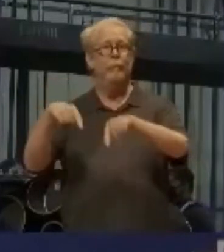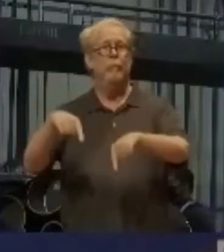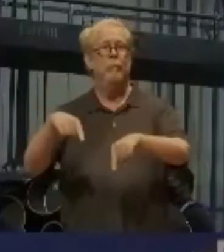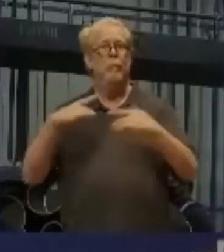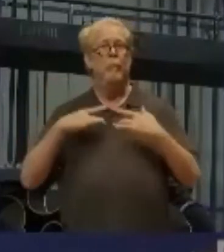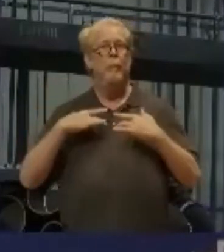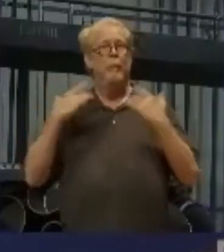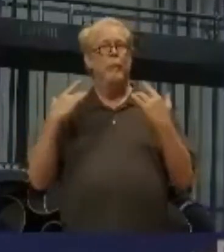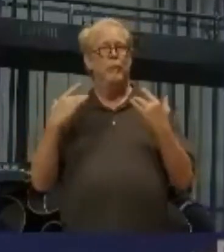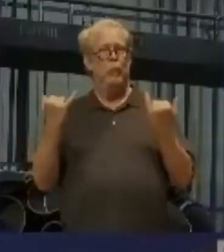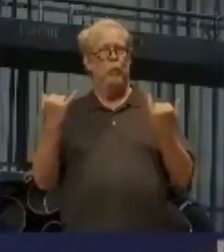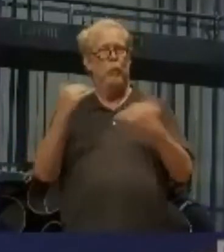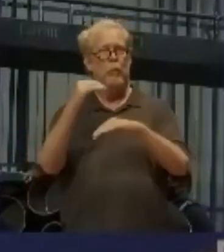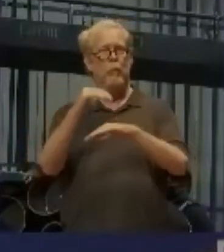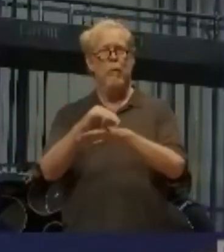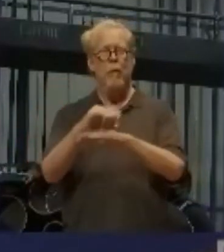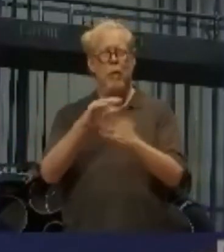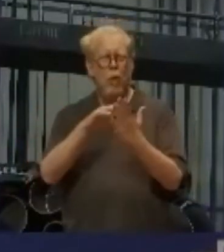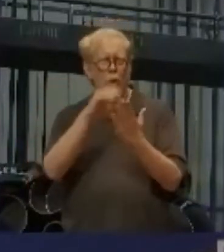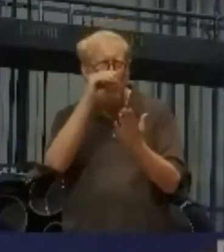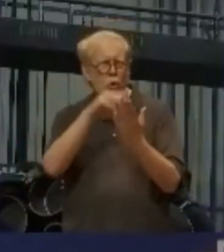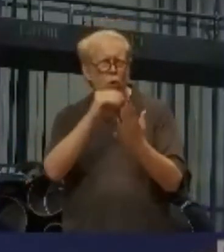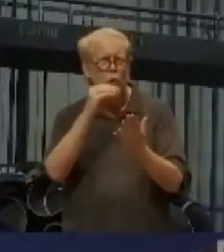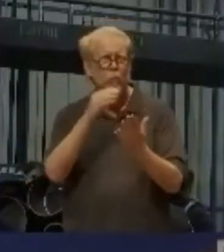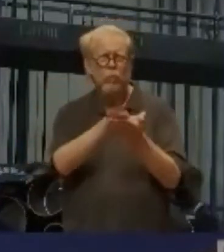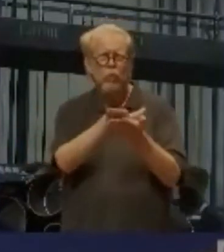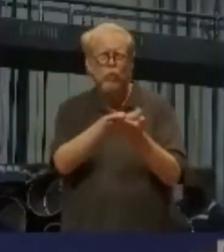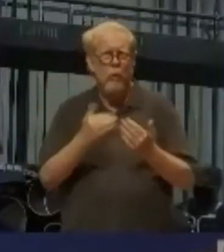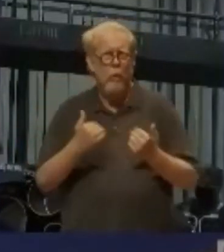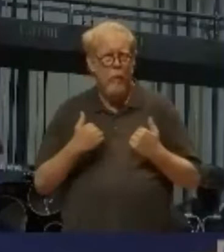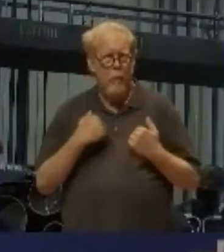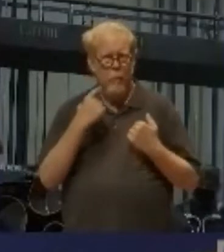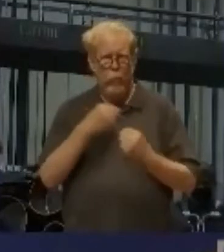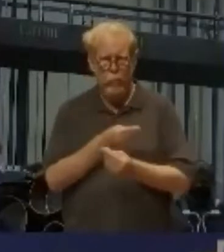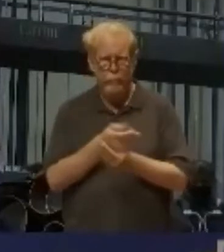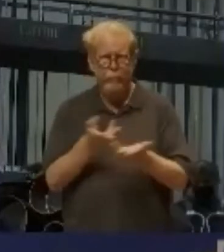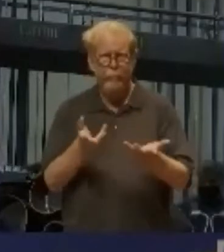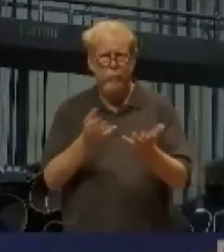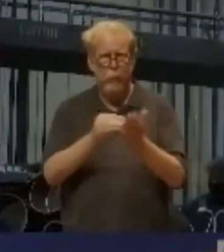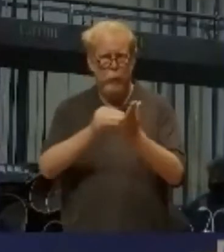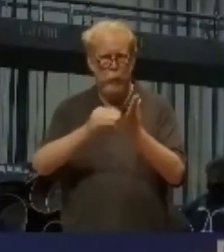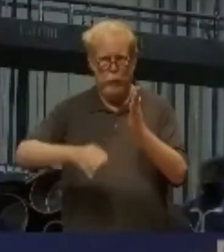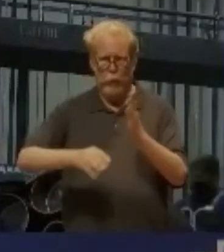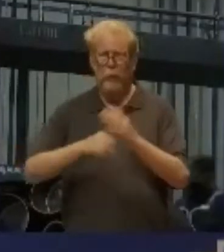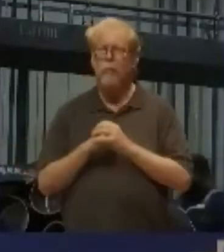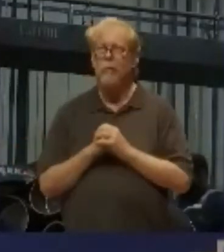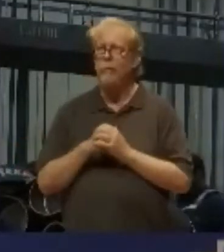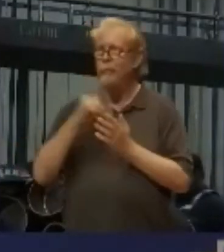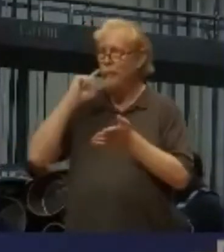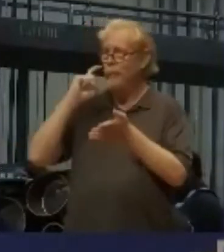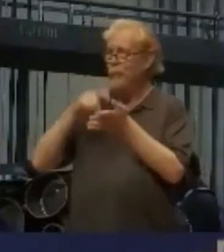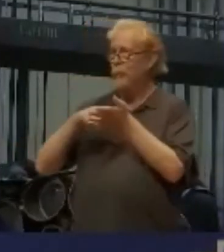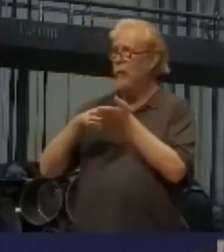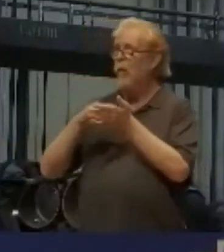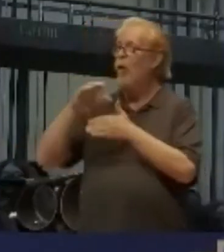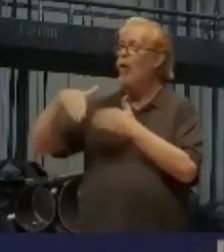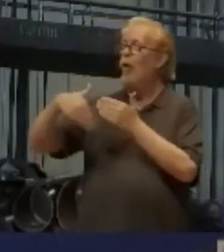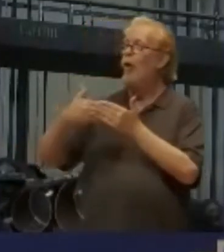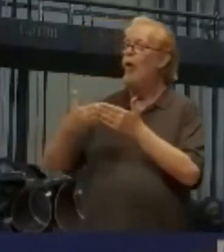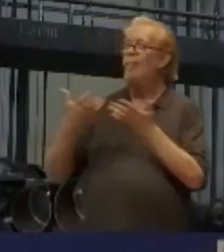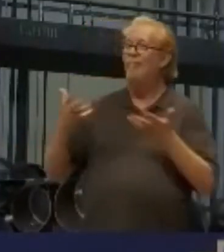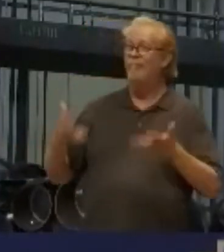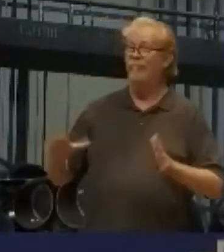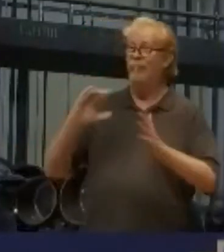para unirse al evento del día de hoy y para aprender más sobre lo que la escuela tiene para ofrecer en el distrito a los estudiantes. Queremos reconocer a todos